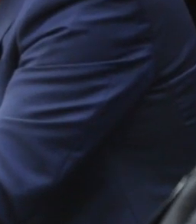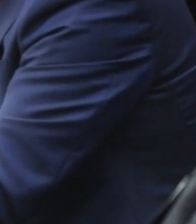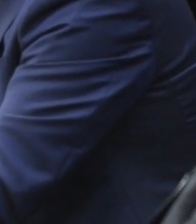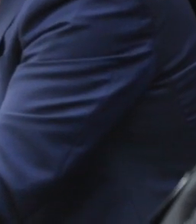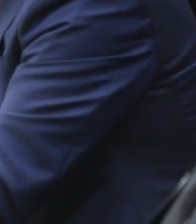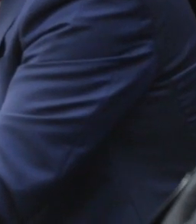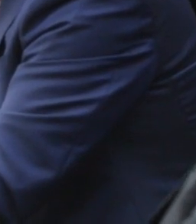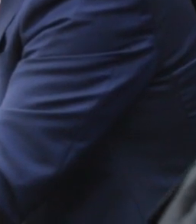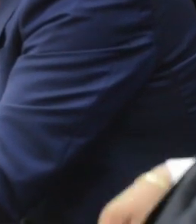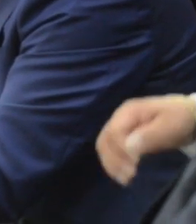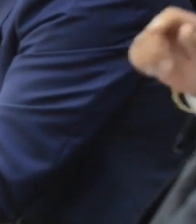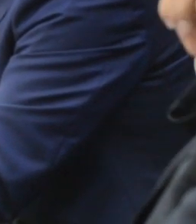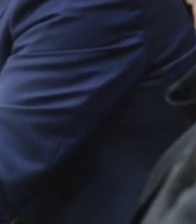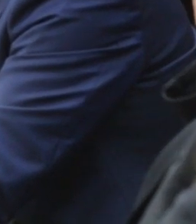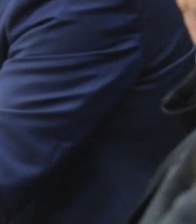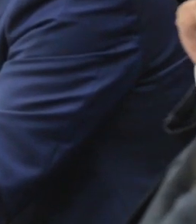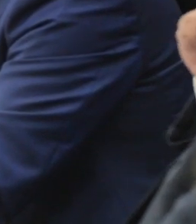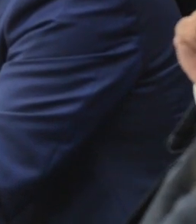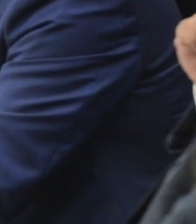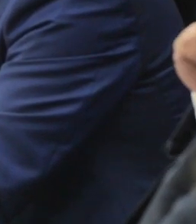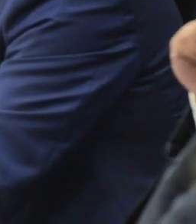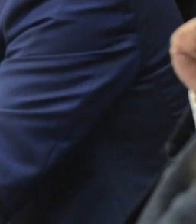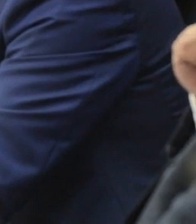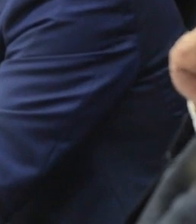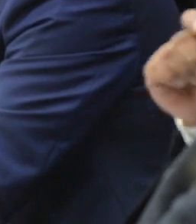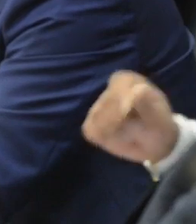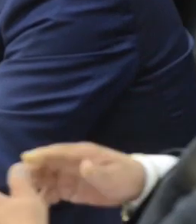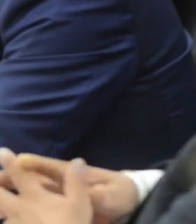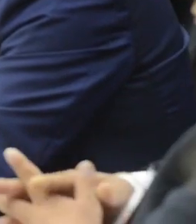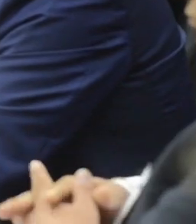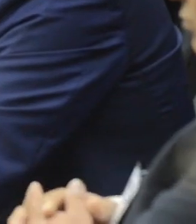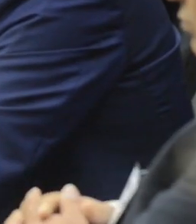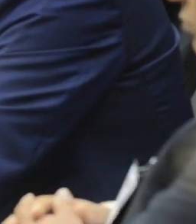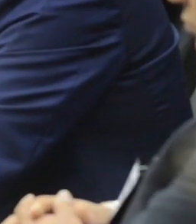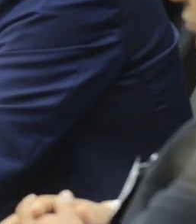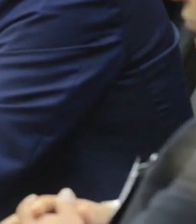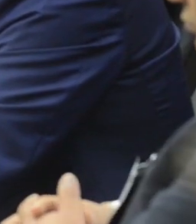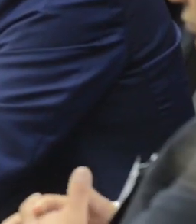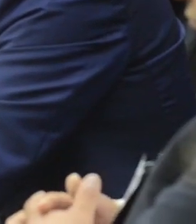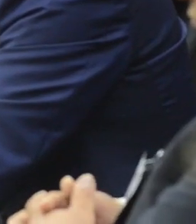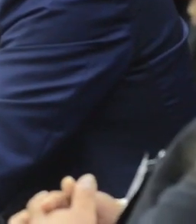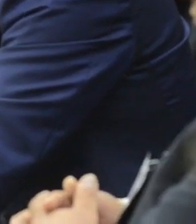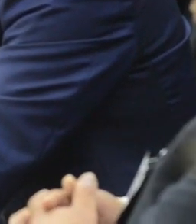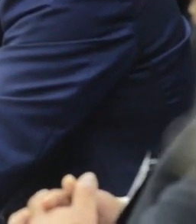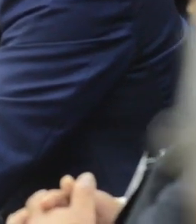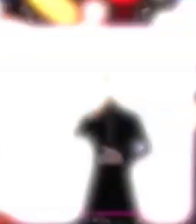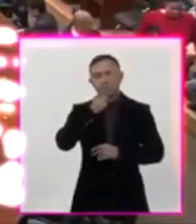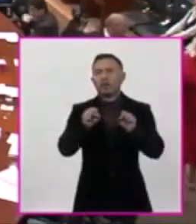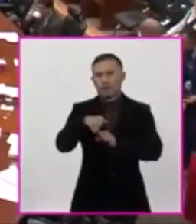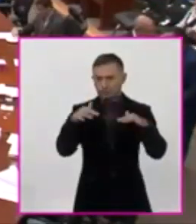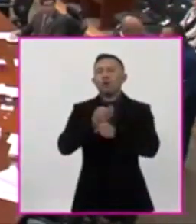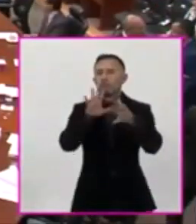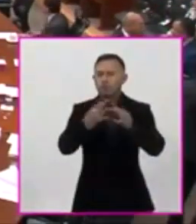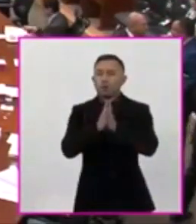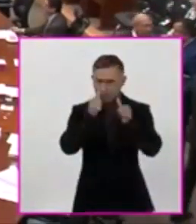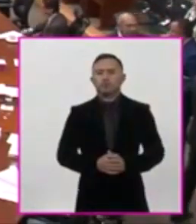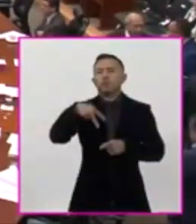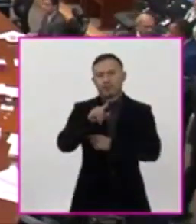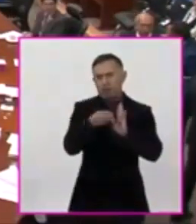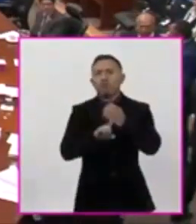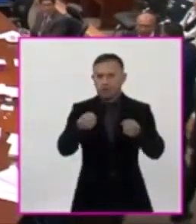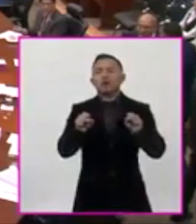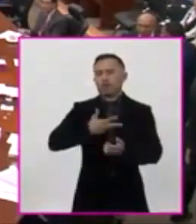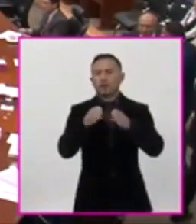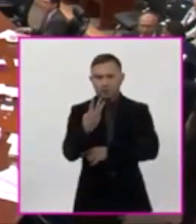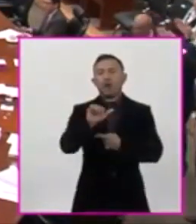Estado mexicano se apeguen a las políticas de austeridad que se impulsan desde el Ejecutivo Federal. La reducción de gastos